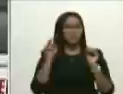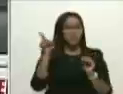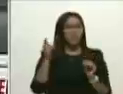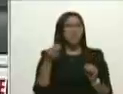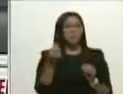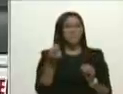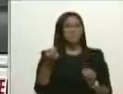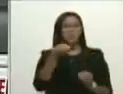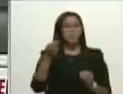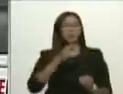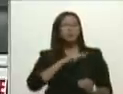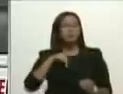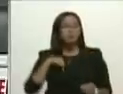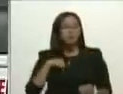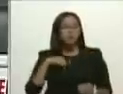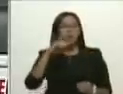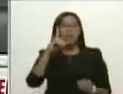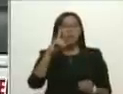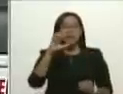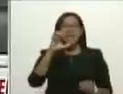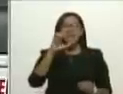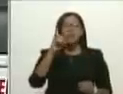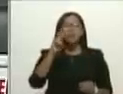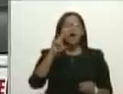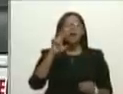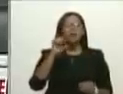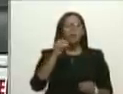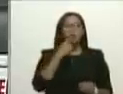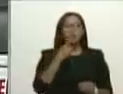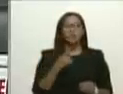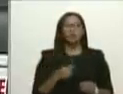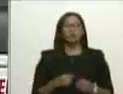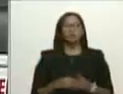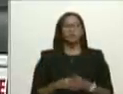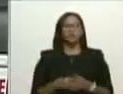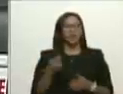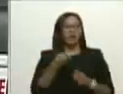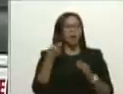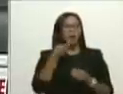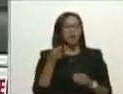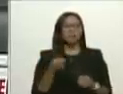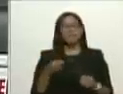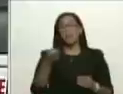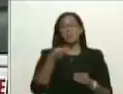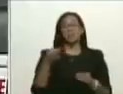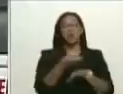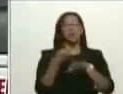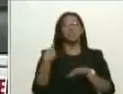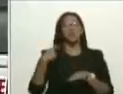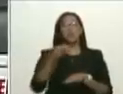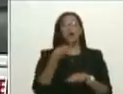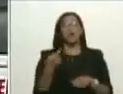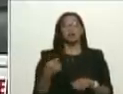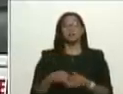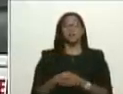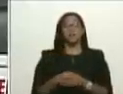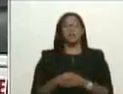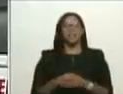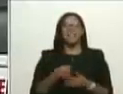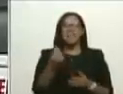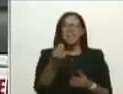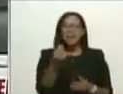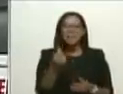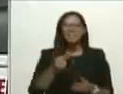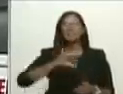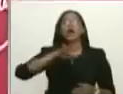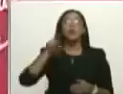dijo Gerardo Blay, lo dijo, presidente. Que ¿dónde la boca? Que no sé, que la plata la teníamos nosotros. Es la plata que nos han robado.